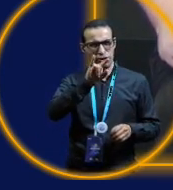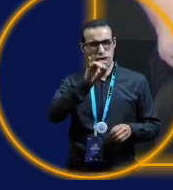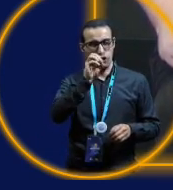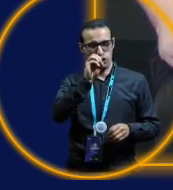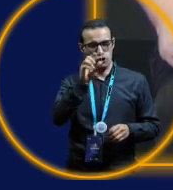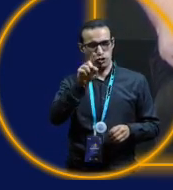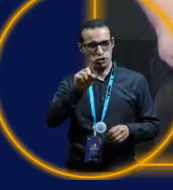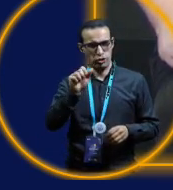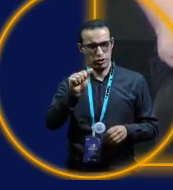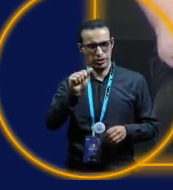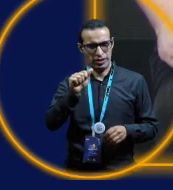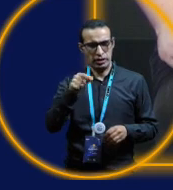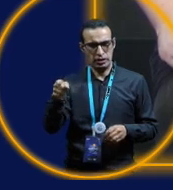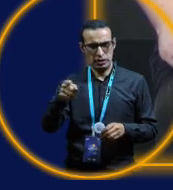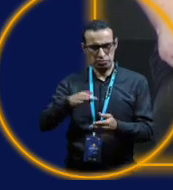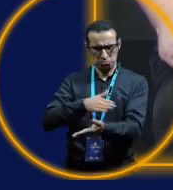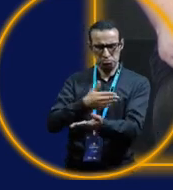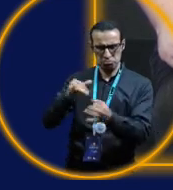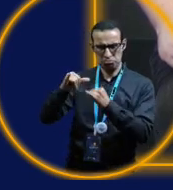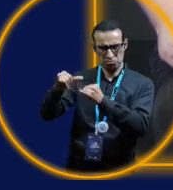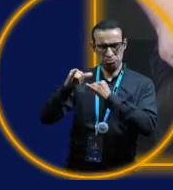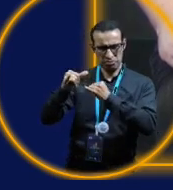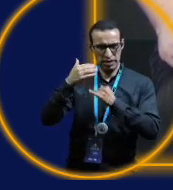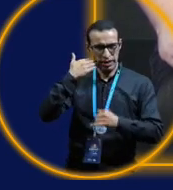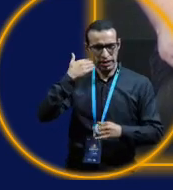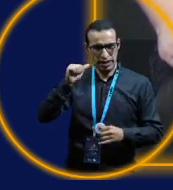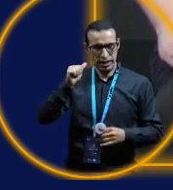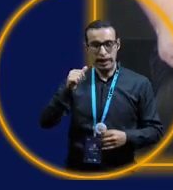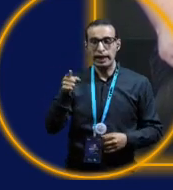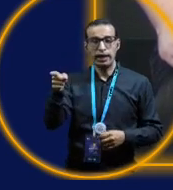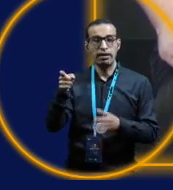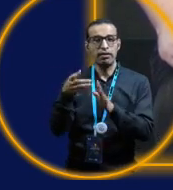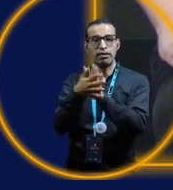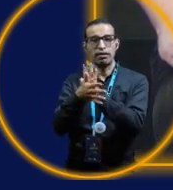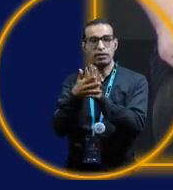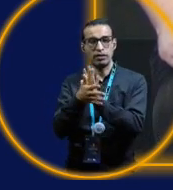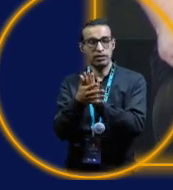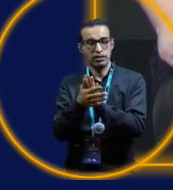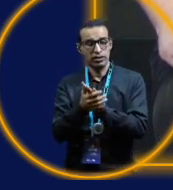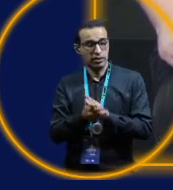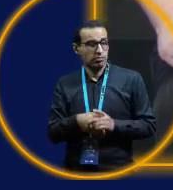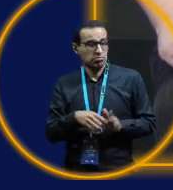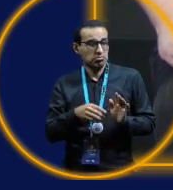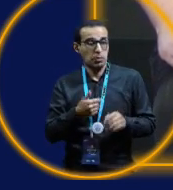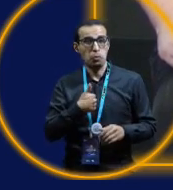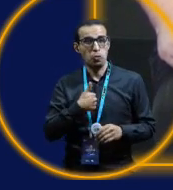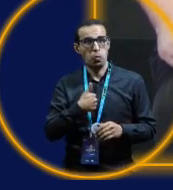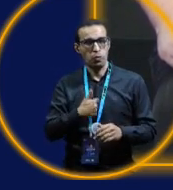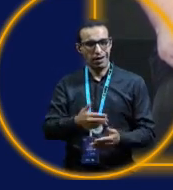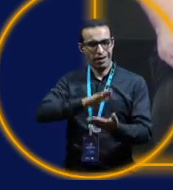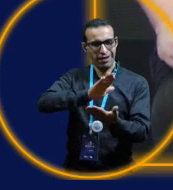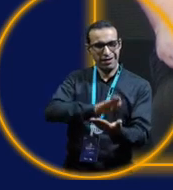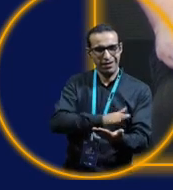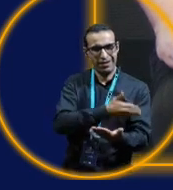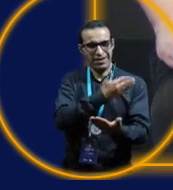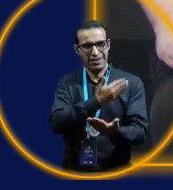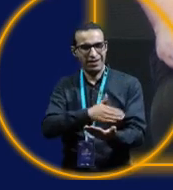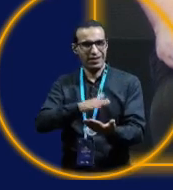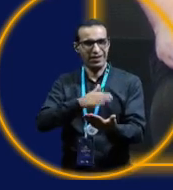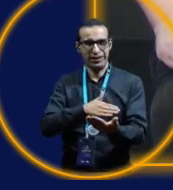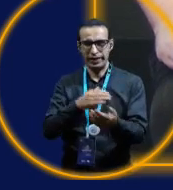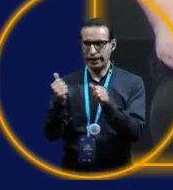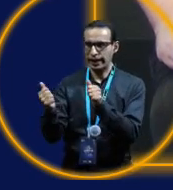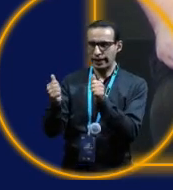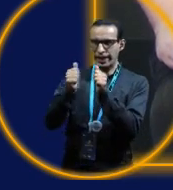música y decía Qué tal si ella quisiera escribir una canción y quisiera que su padre lo hiciera con ella